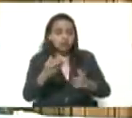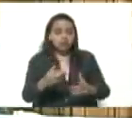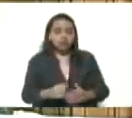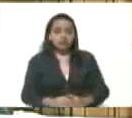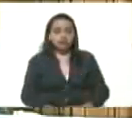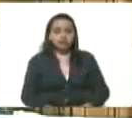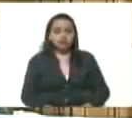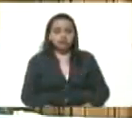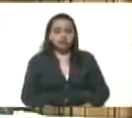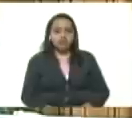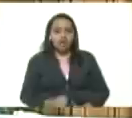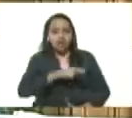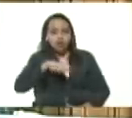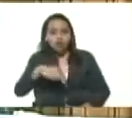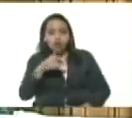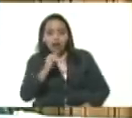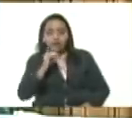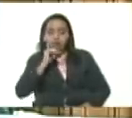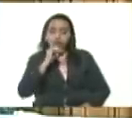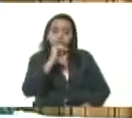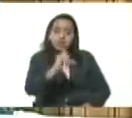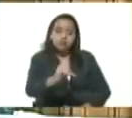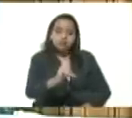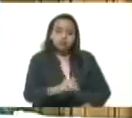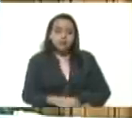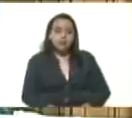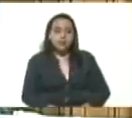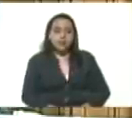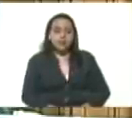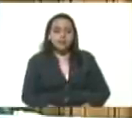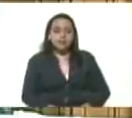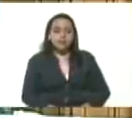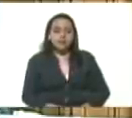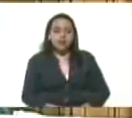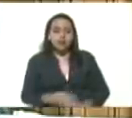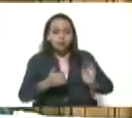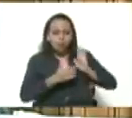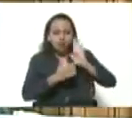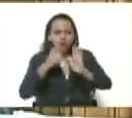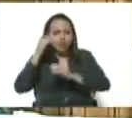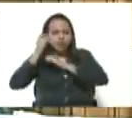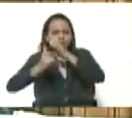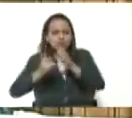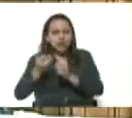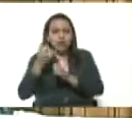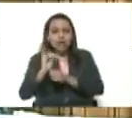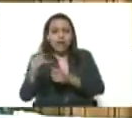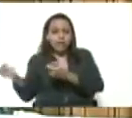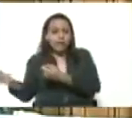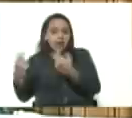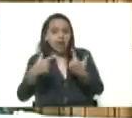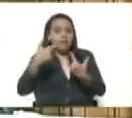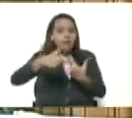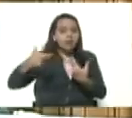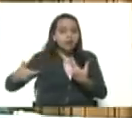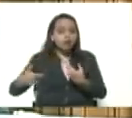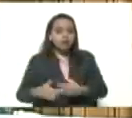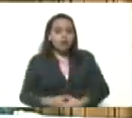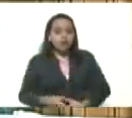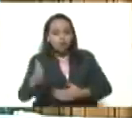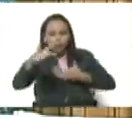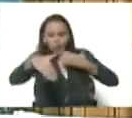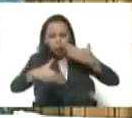Si nosotros tenemos una información, inclusive hemos mostrado videos de que nos están enviando connacionales por